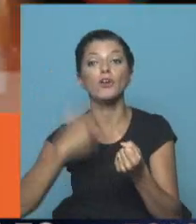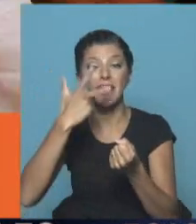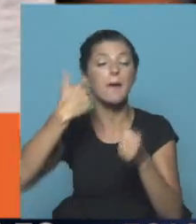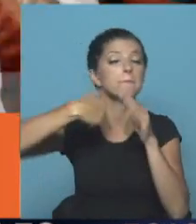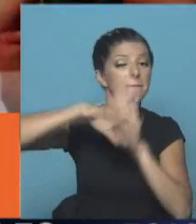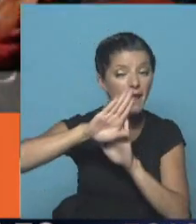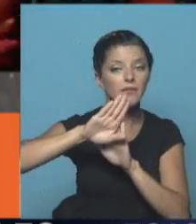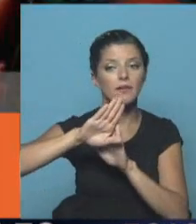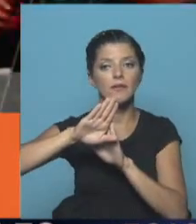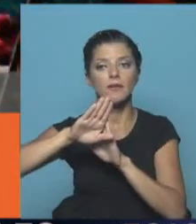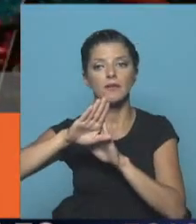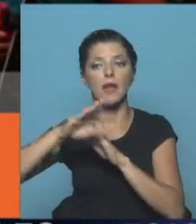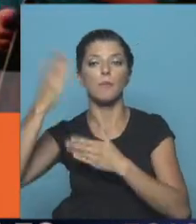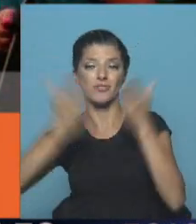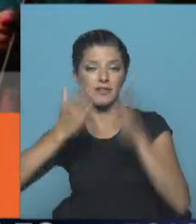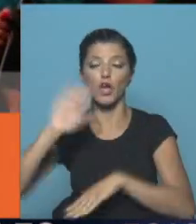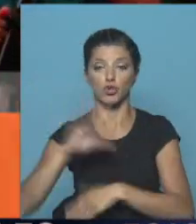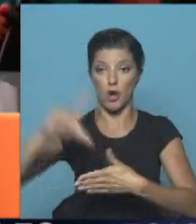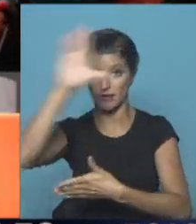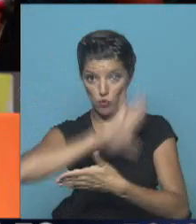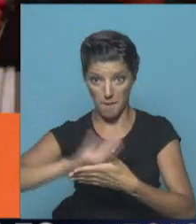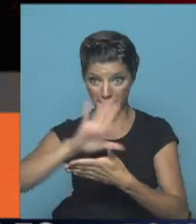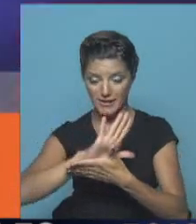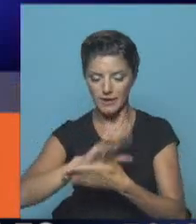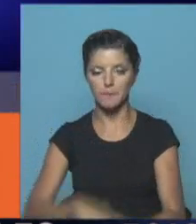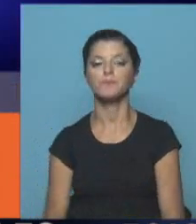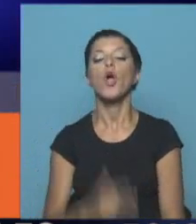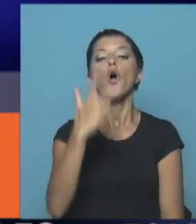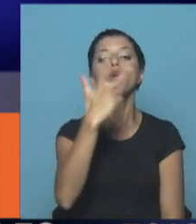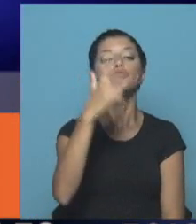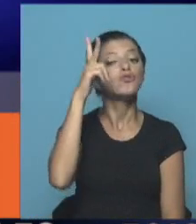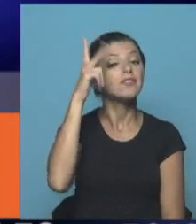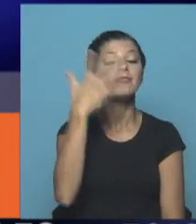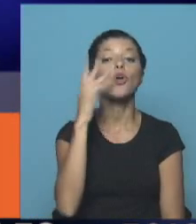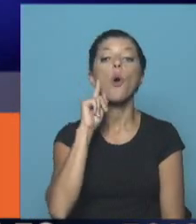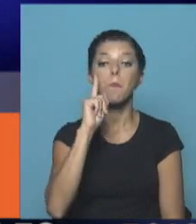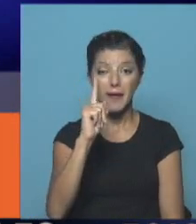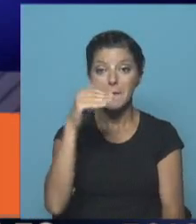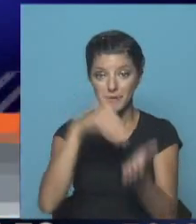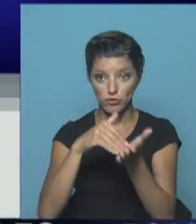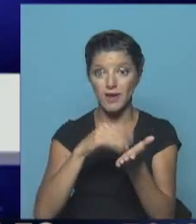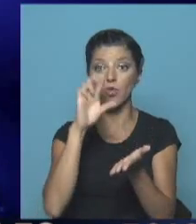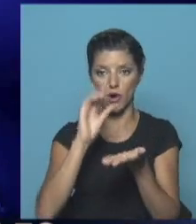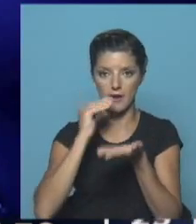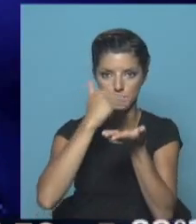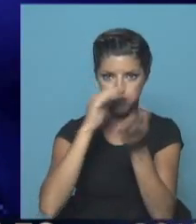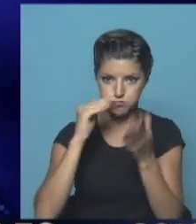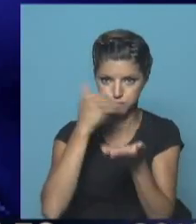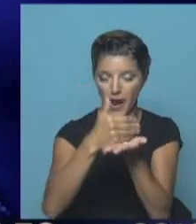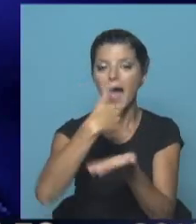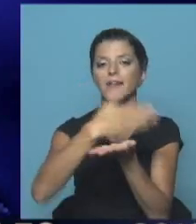superior al promedio de la región, unos 85.000 millones de dólares volcados a la salud, la educación,